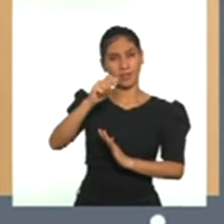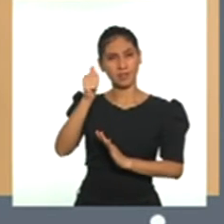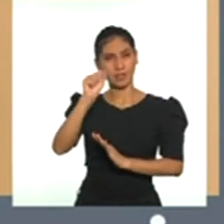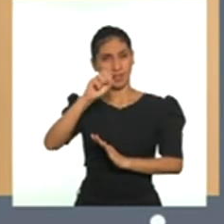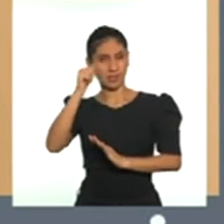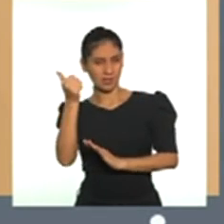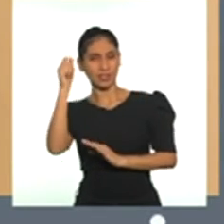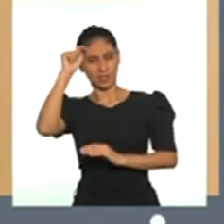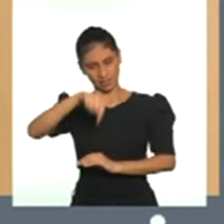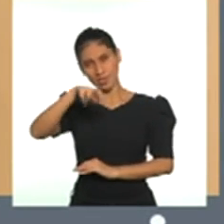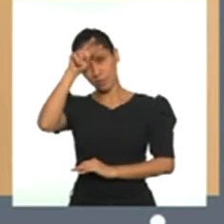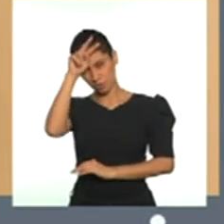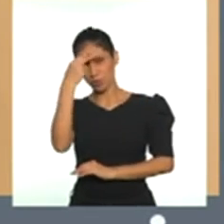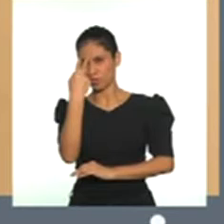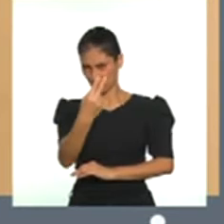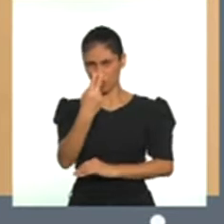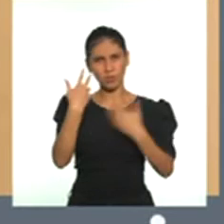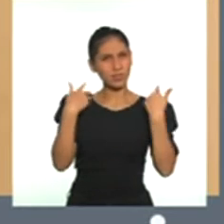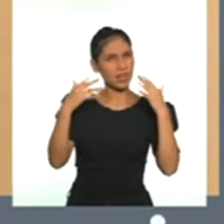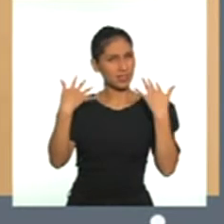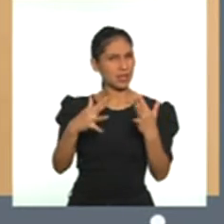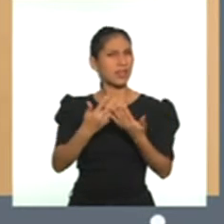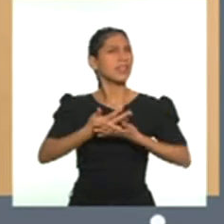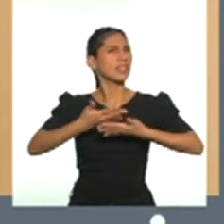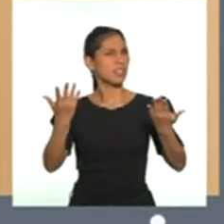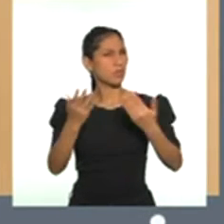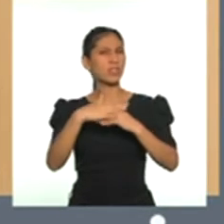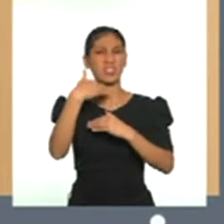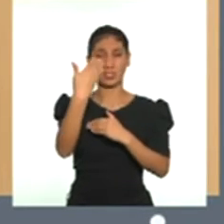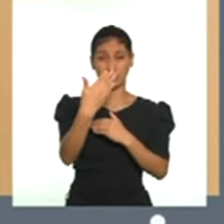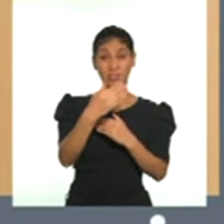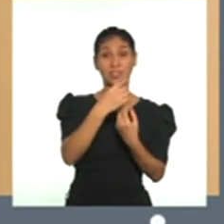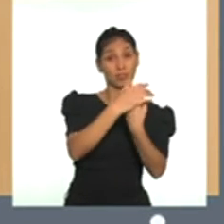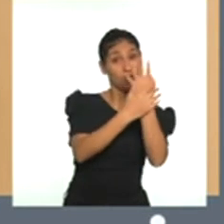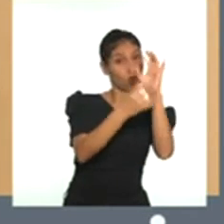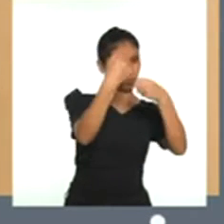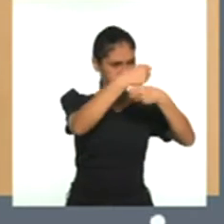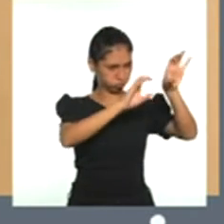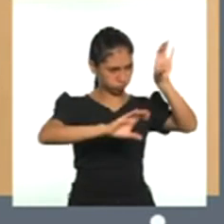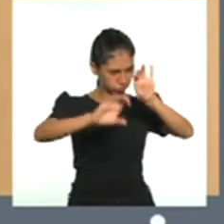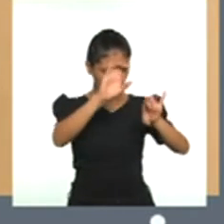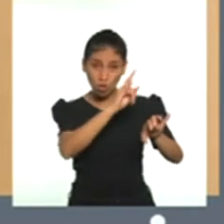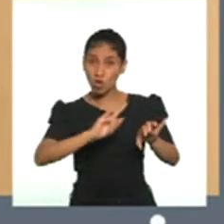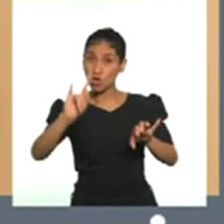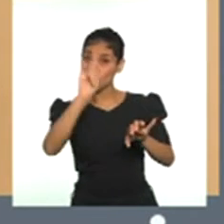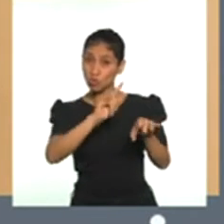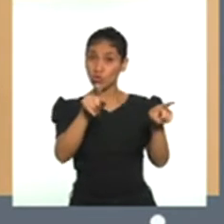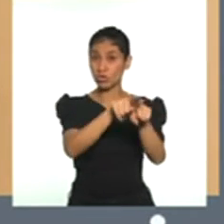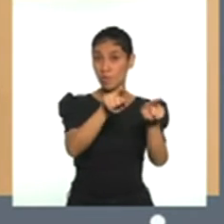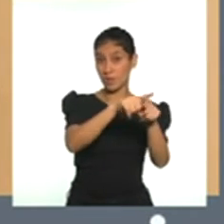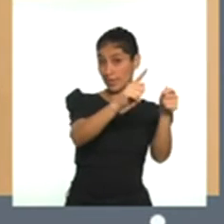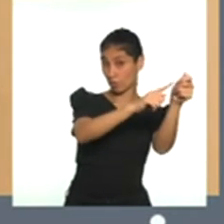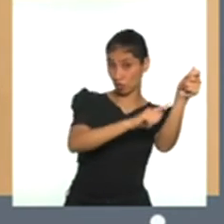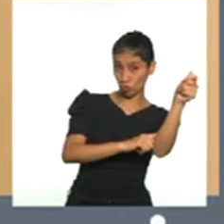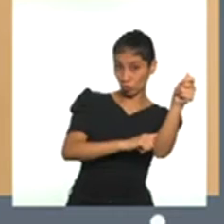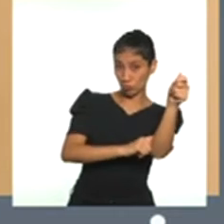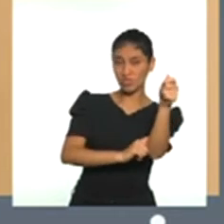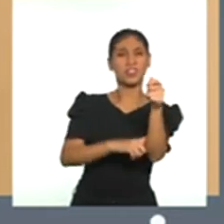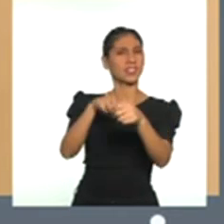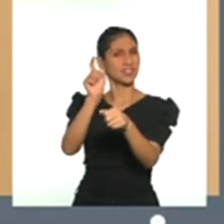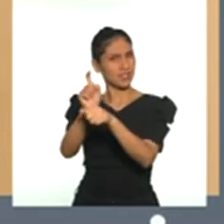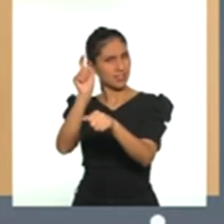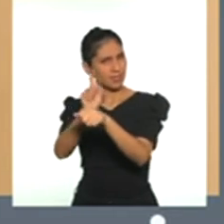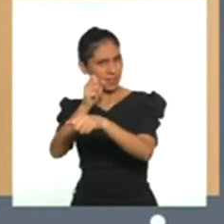que existe en nuestro país, lo que hace que los usos y costumbres se transmitan y se adapten de generación